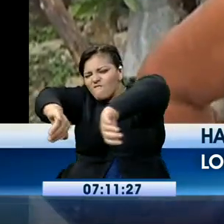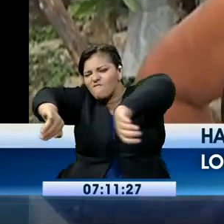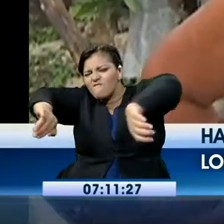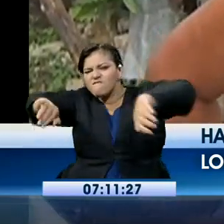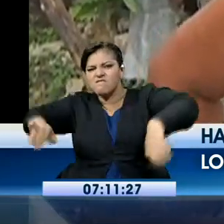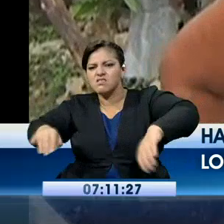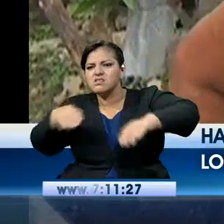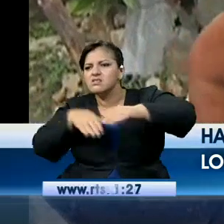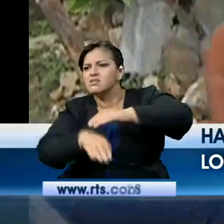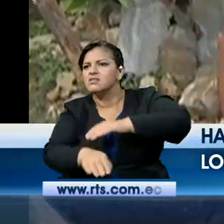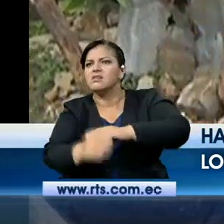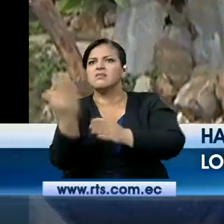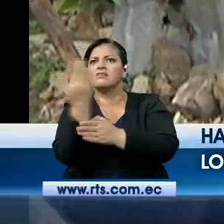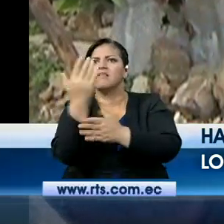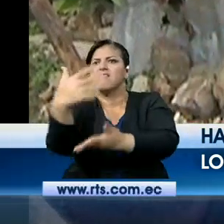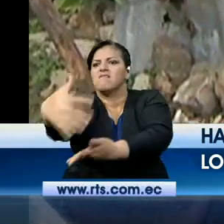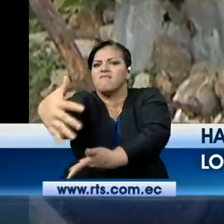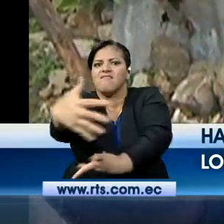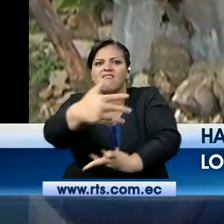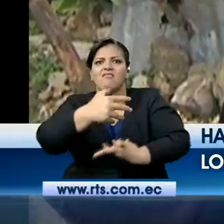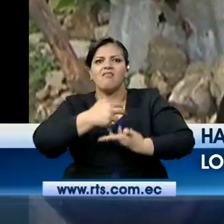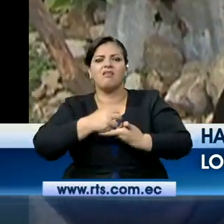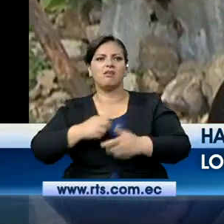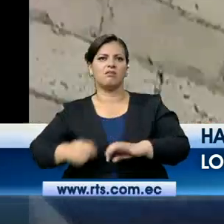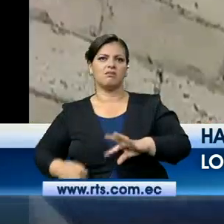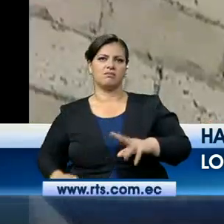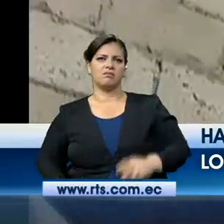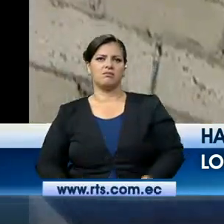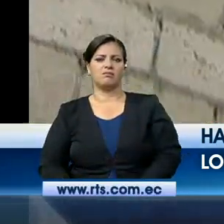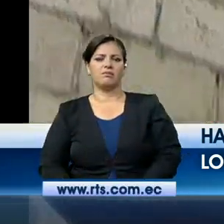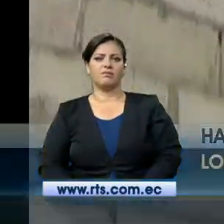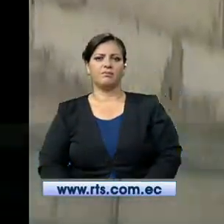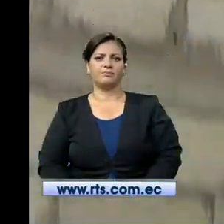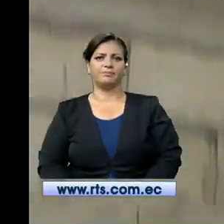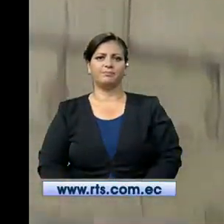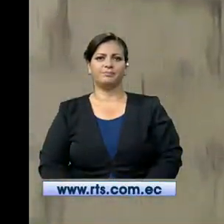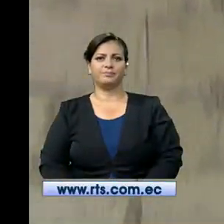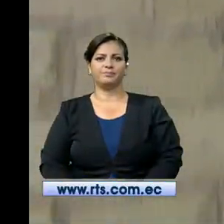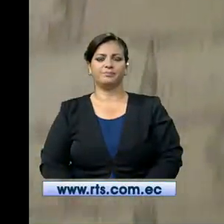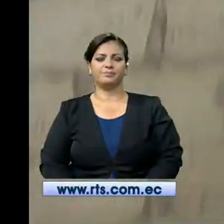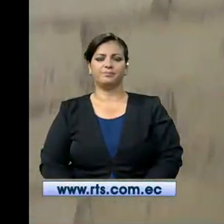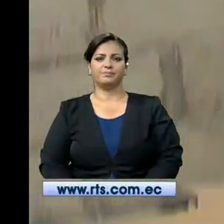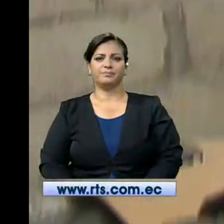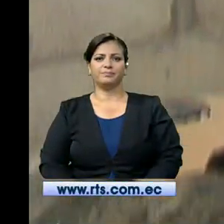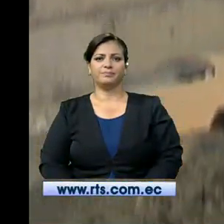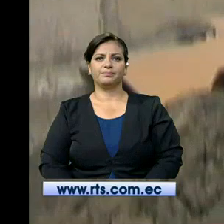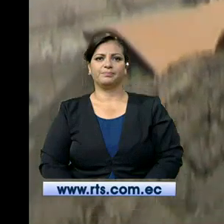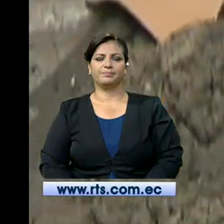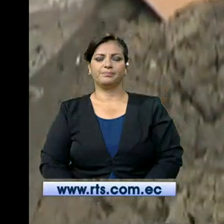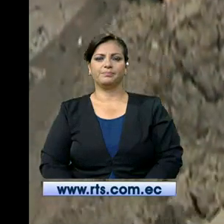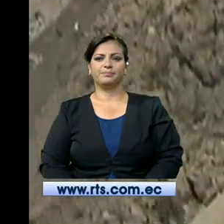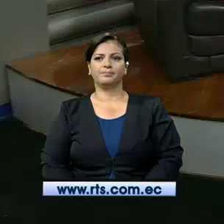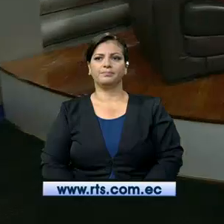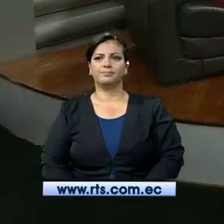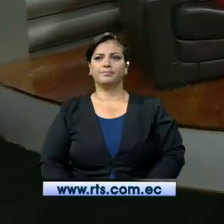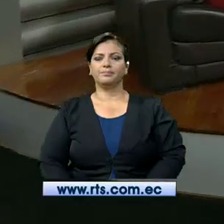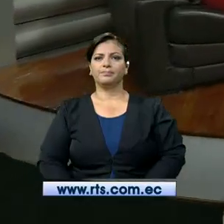que a lo mejor algo le echaron para que no sienta. Informó José Morales.